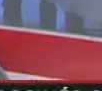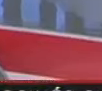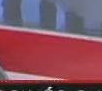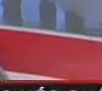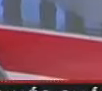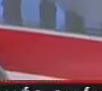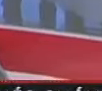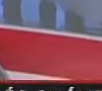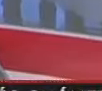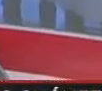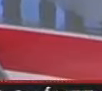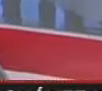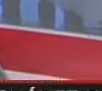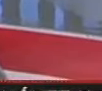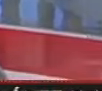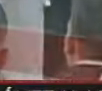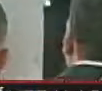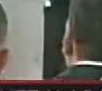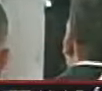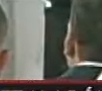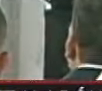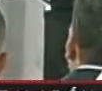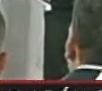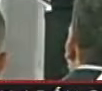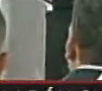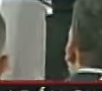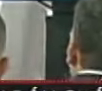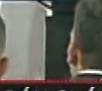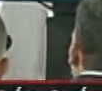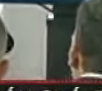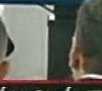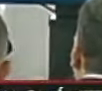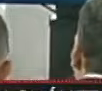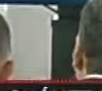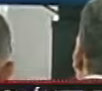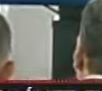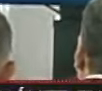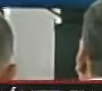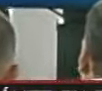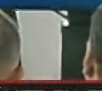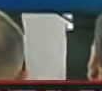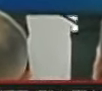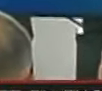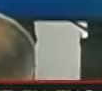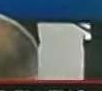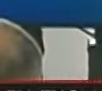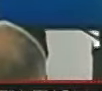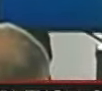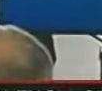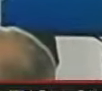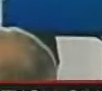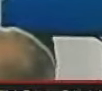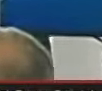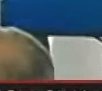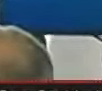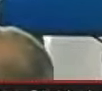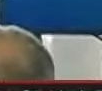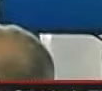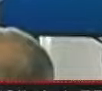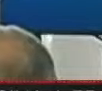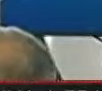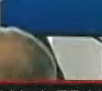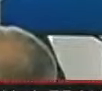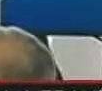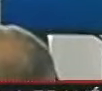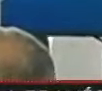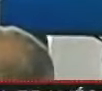vamos de inmediato al consejo nacional electoral de todos los venezolanos y las venezolanas sin ninguna